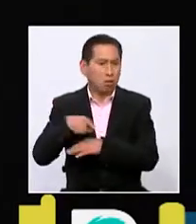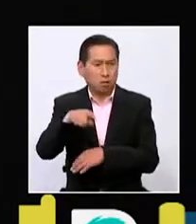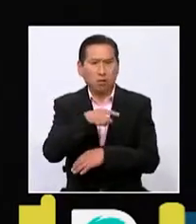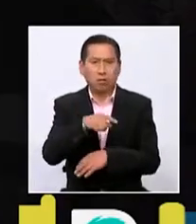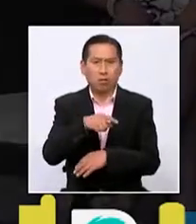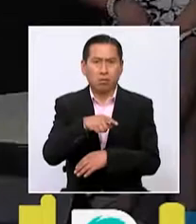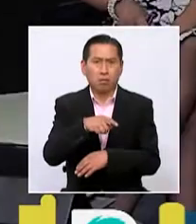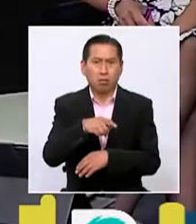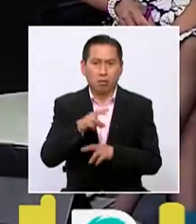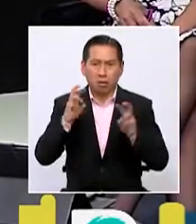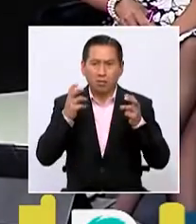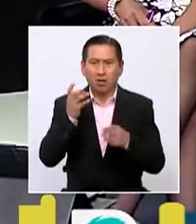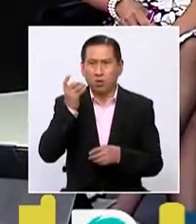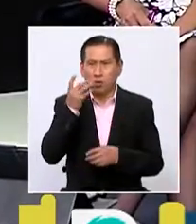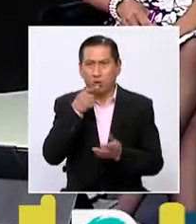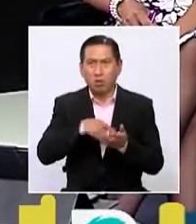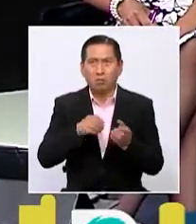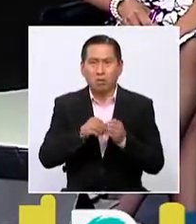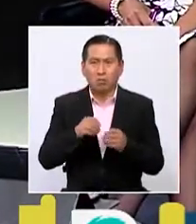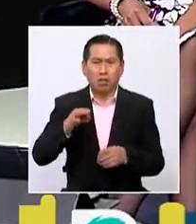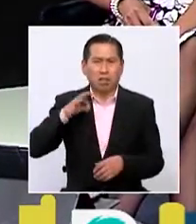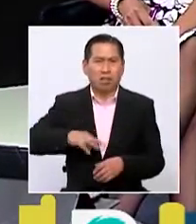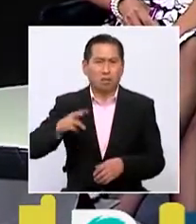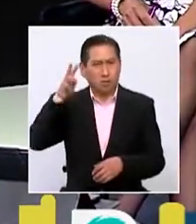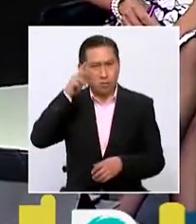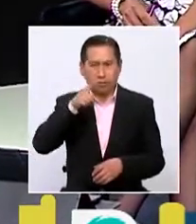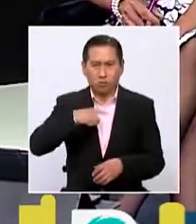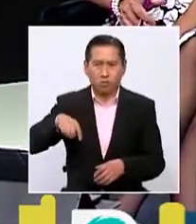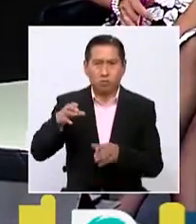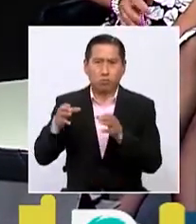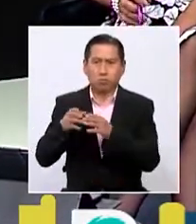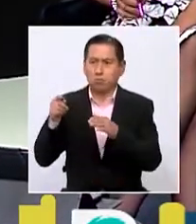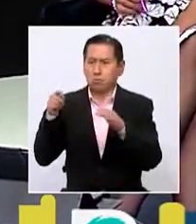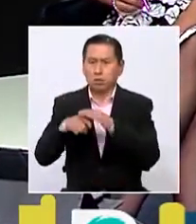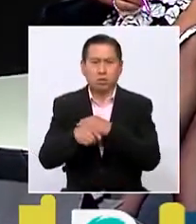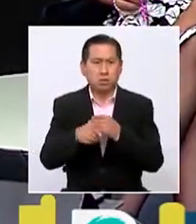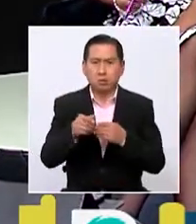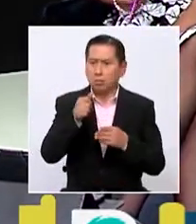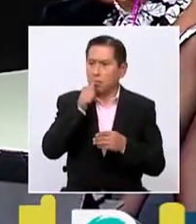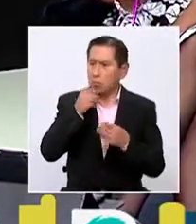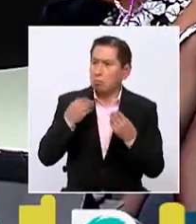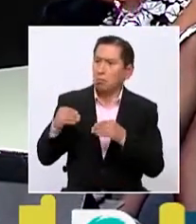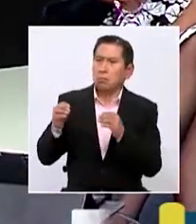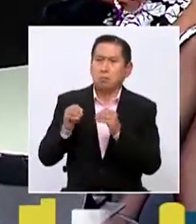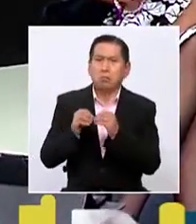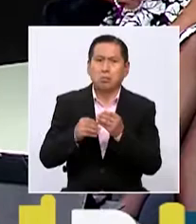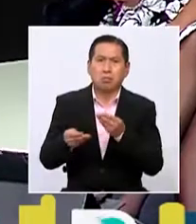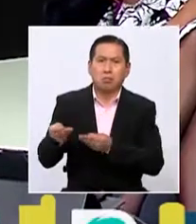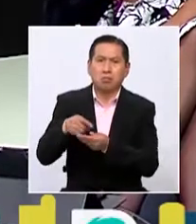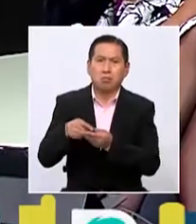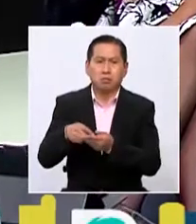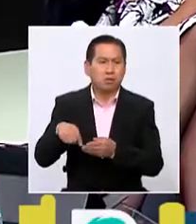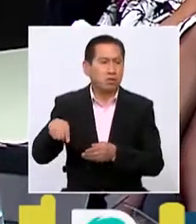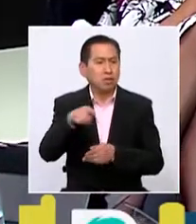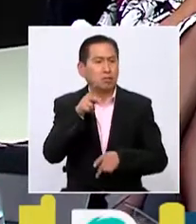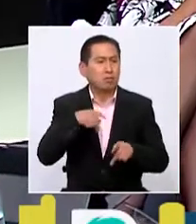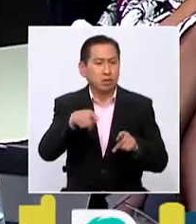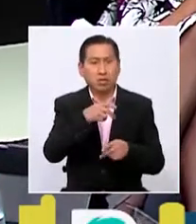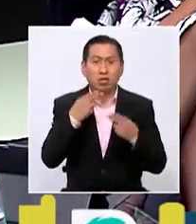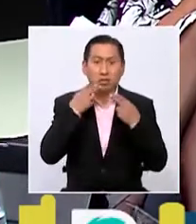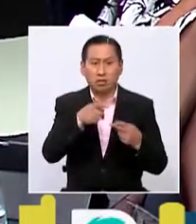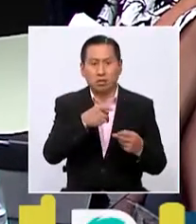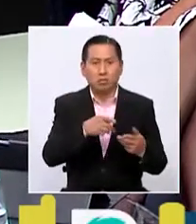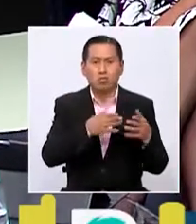narcóticos, ¿no? a su favor, matando, traficando y sacrificando a gentes